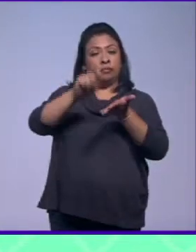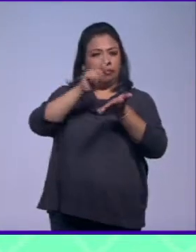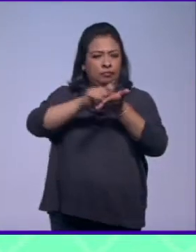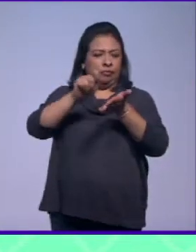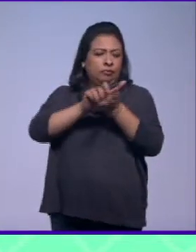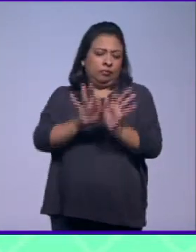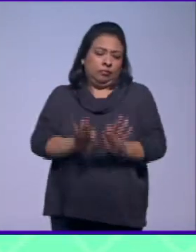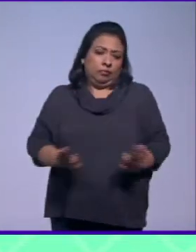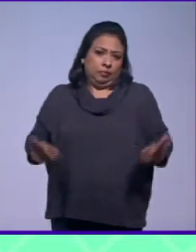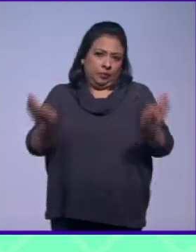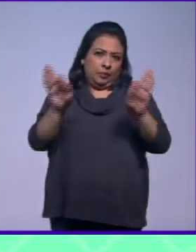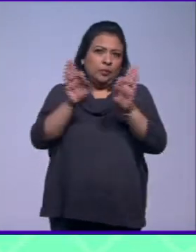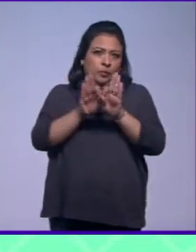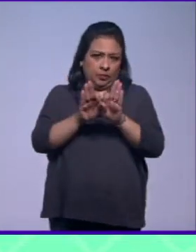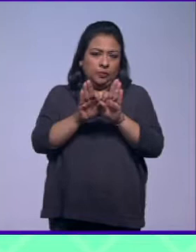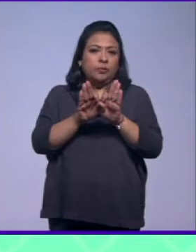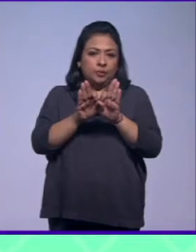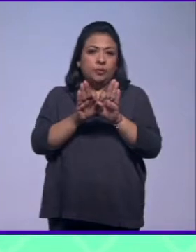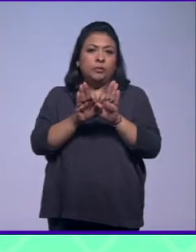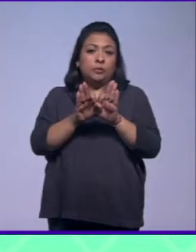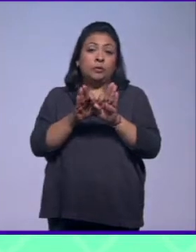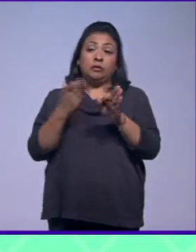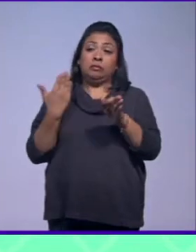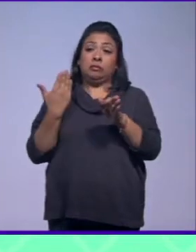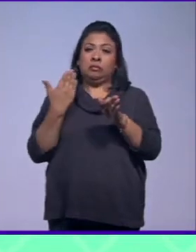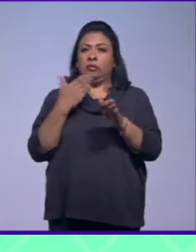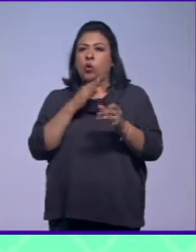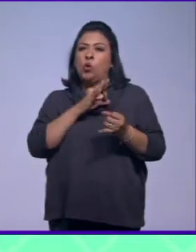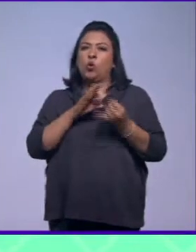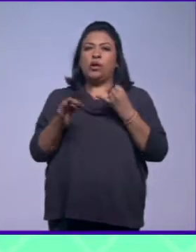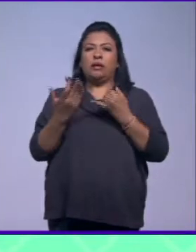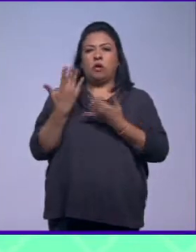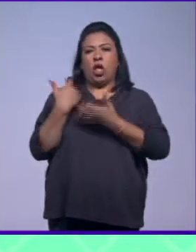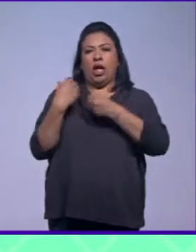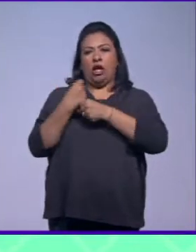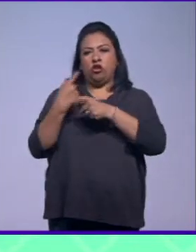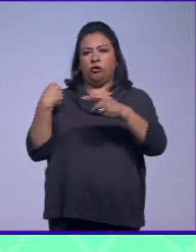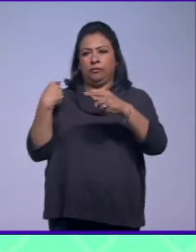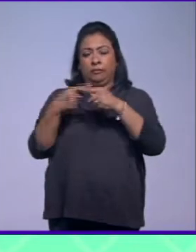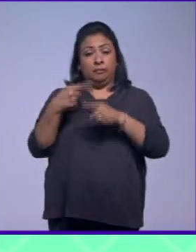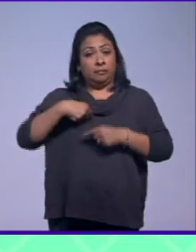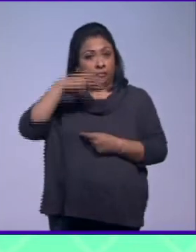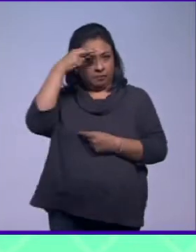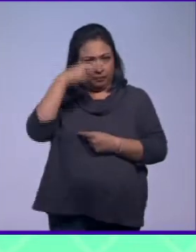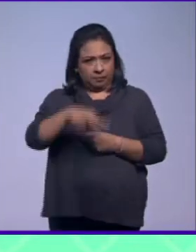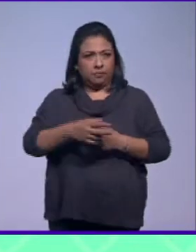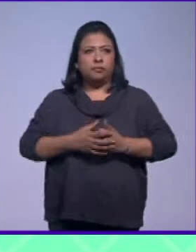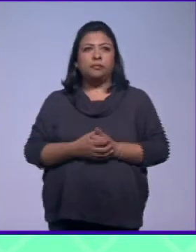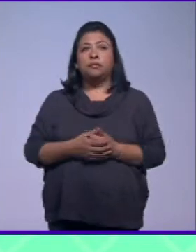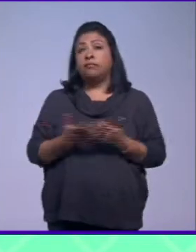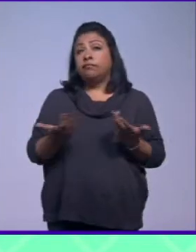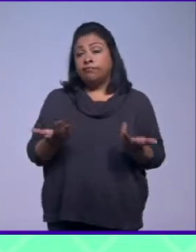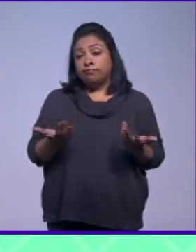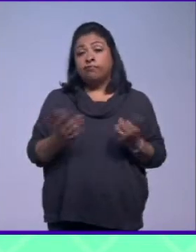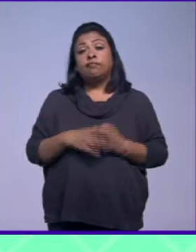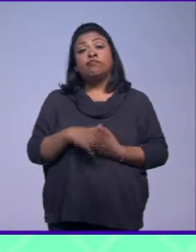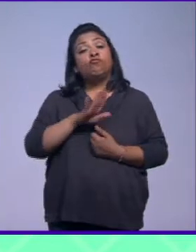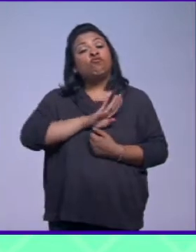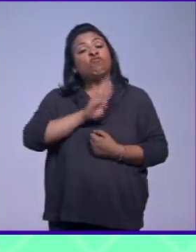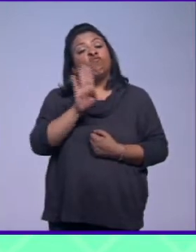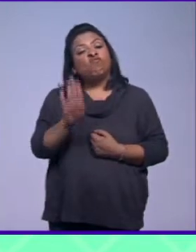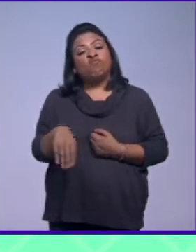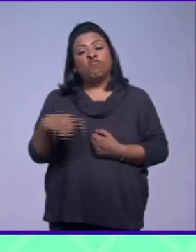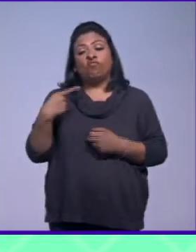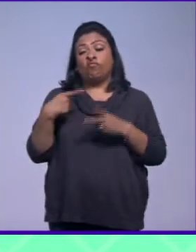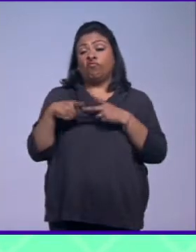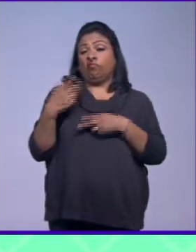más importantes de nuestros últimos de nuestras últimas décadas en méxico lamentablemente falleció a